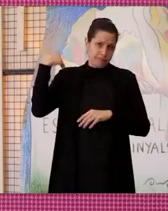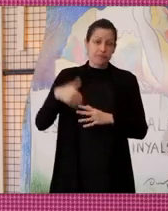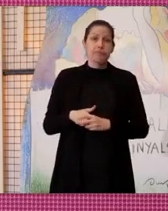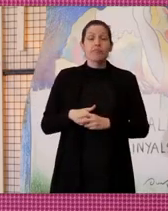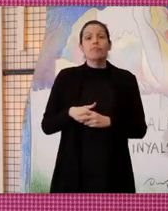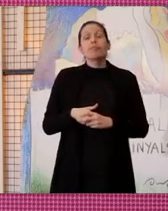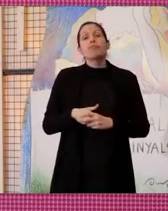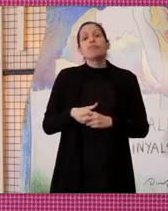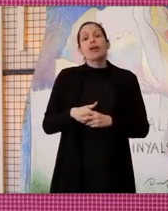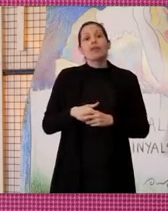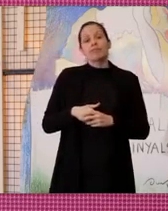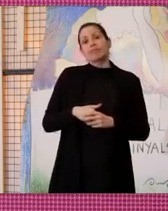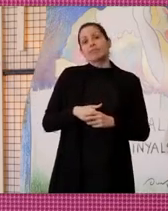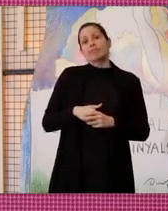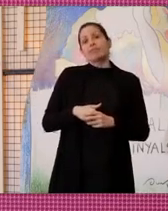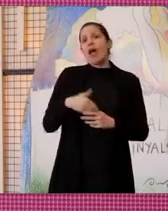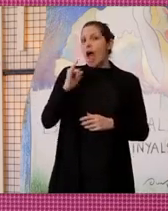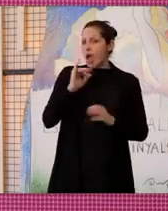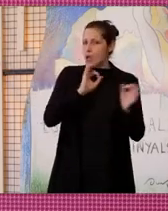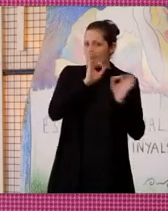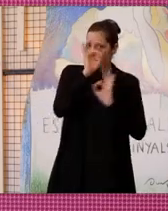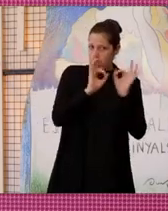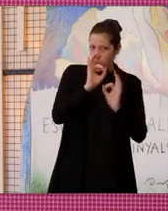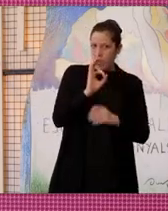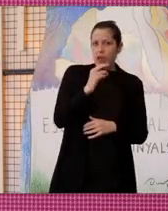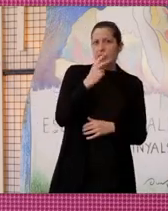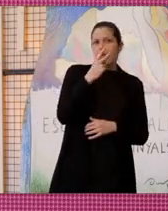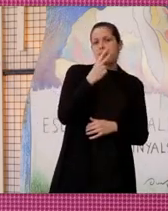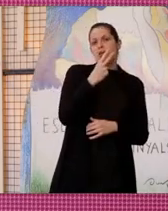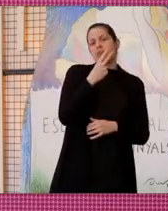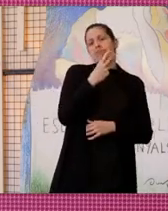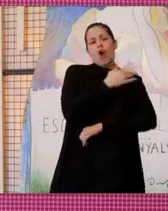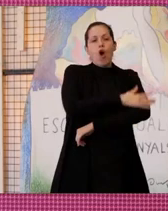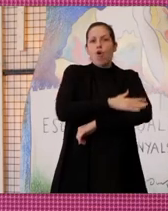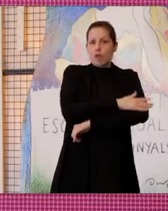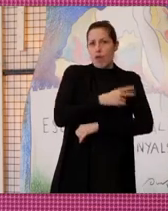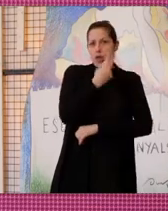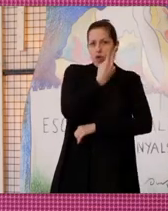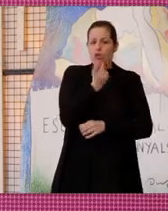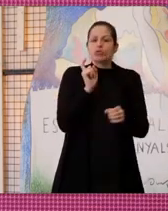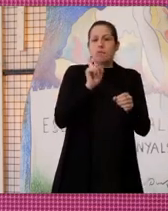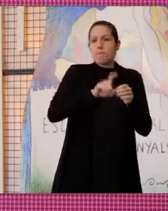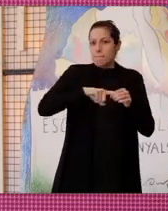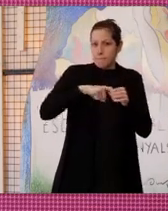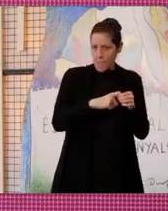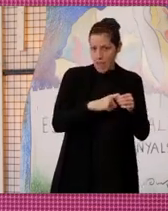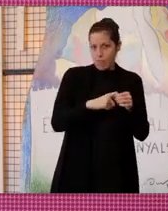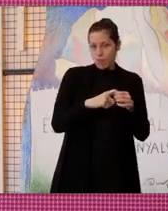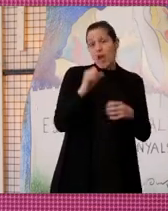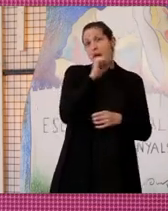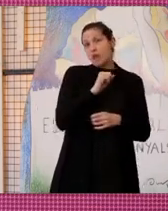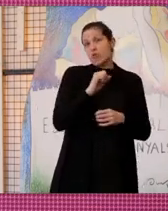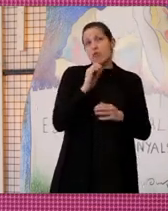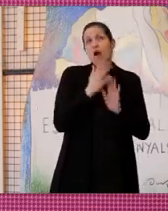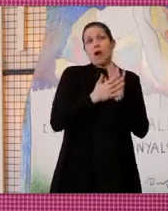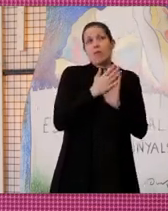hay unas cuotas de que dos miembros del gobierno en aquel año 86 del gobierno de las de